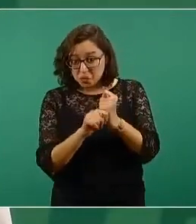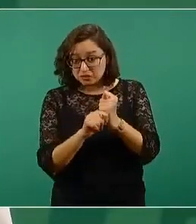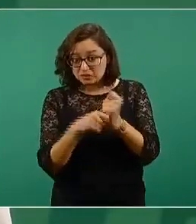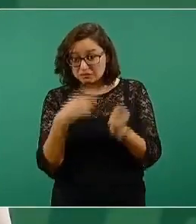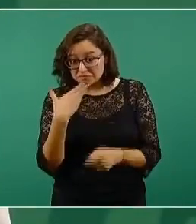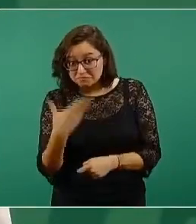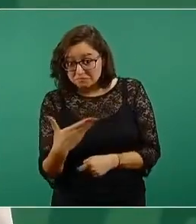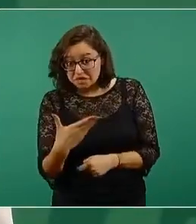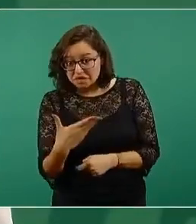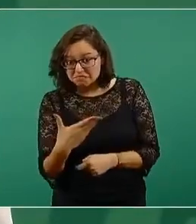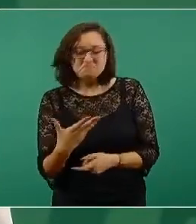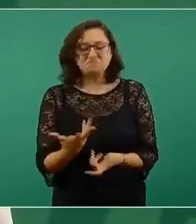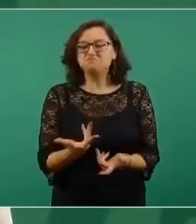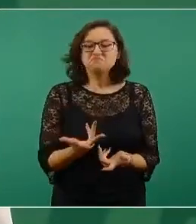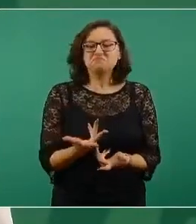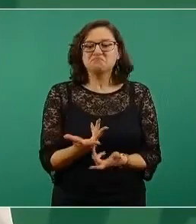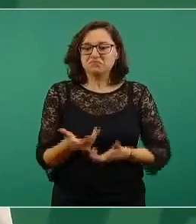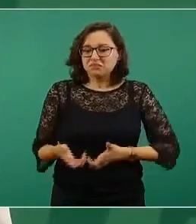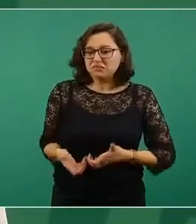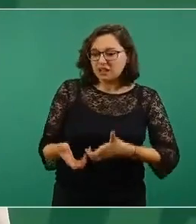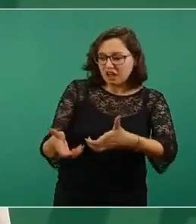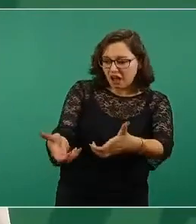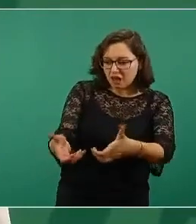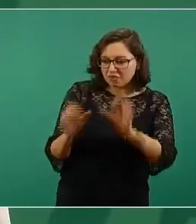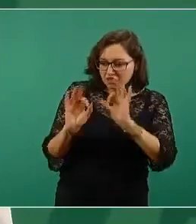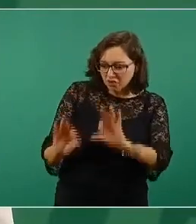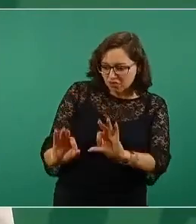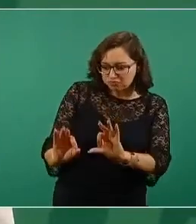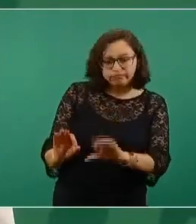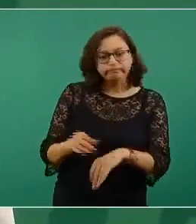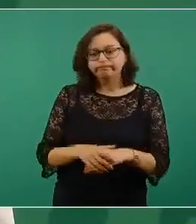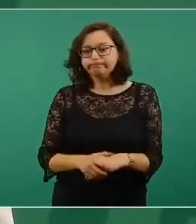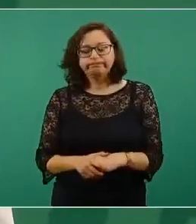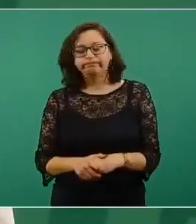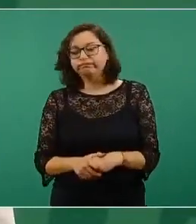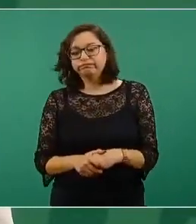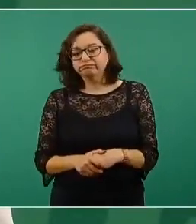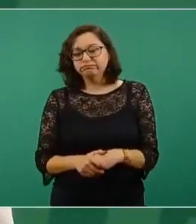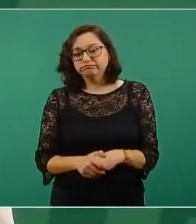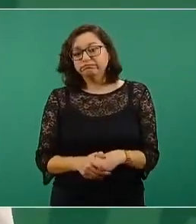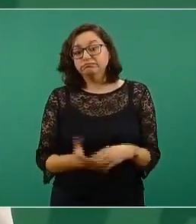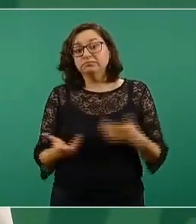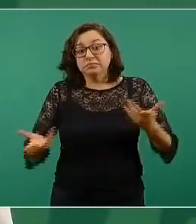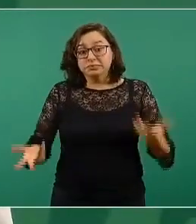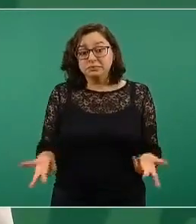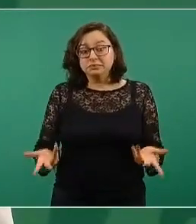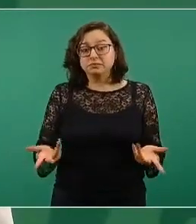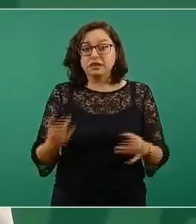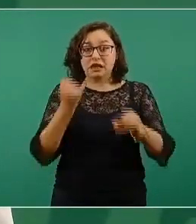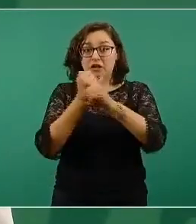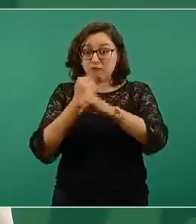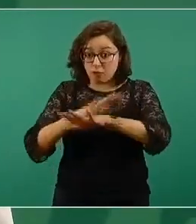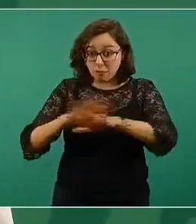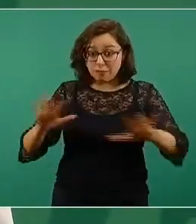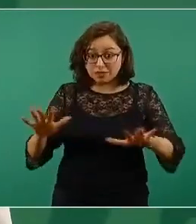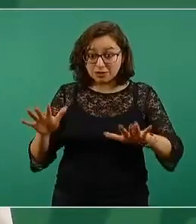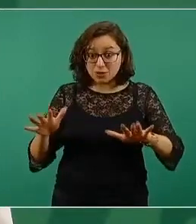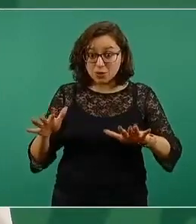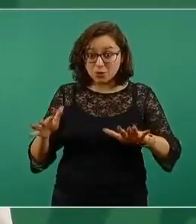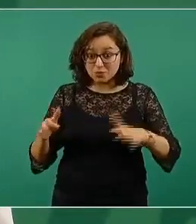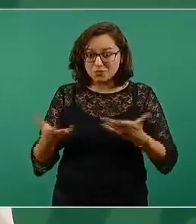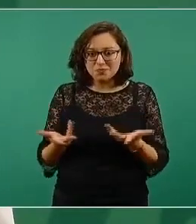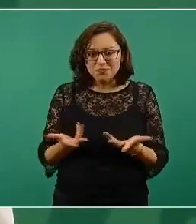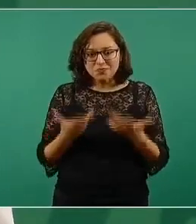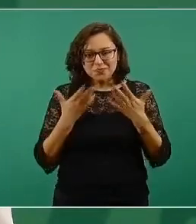camino en condiciones transitables permanentes, el acceso incluso a información